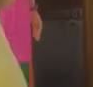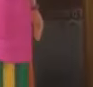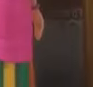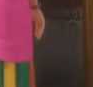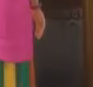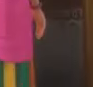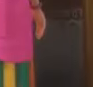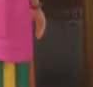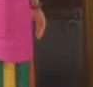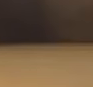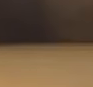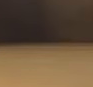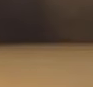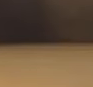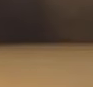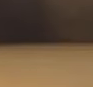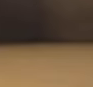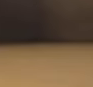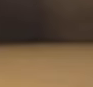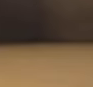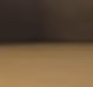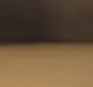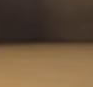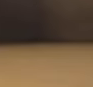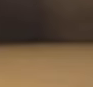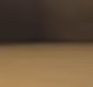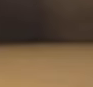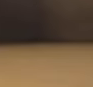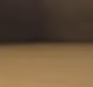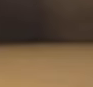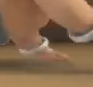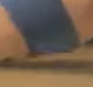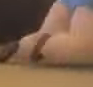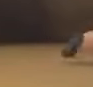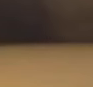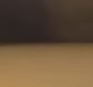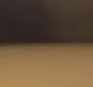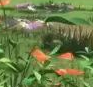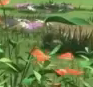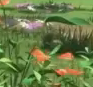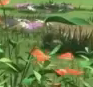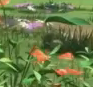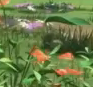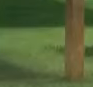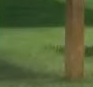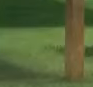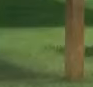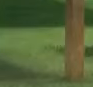Thank you.